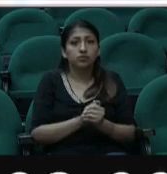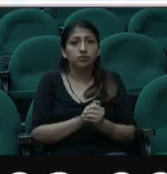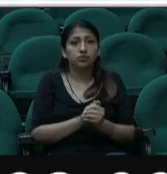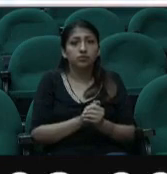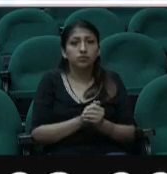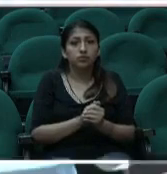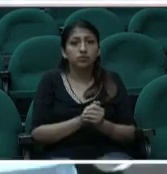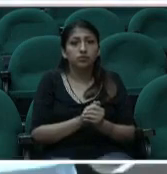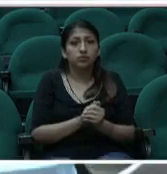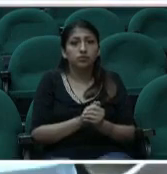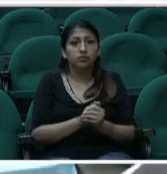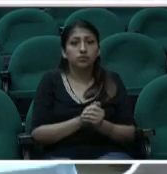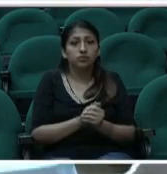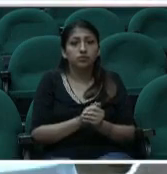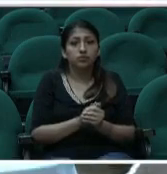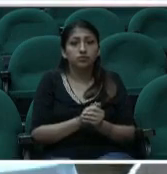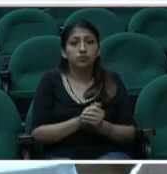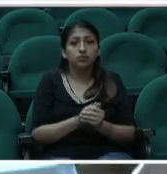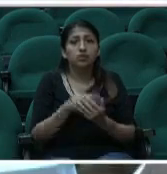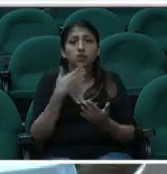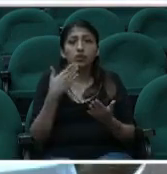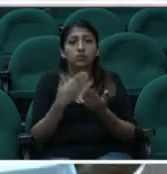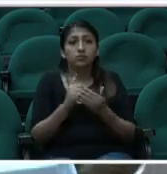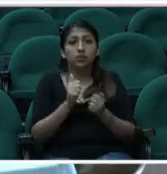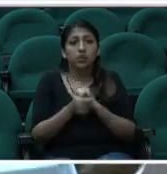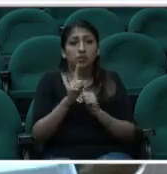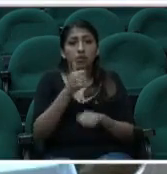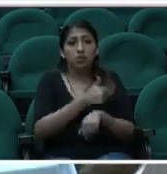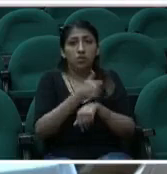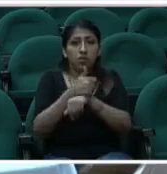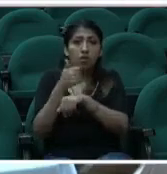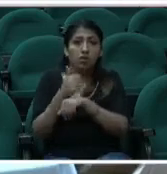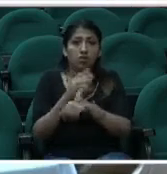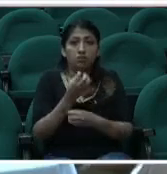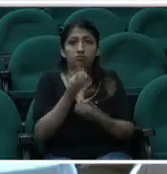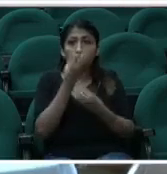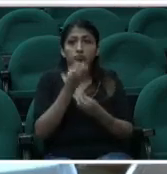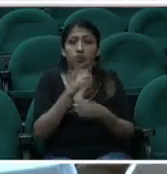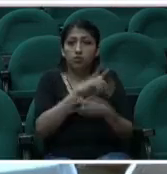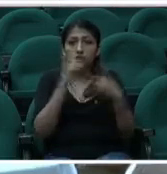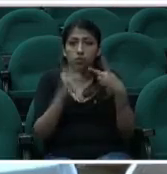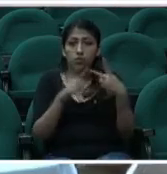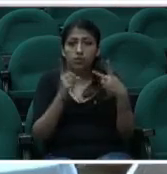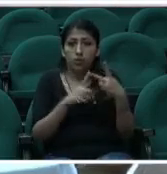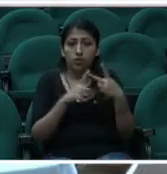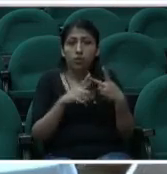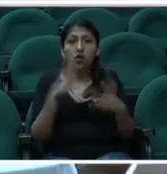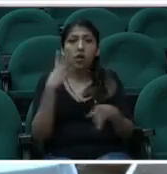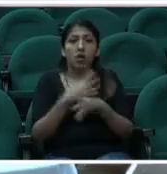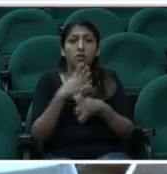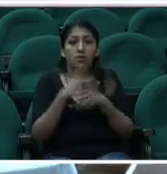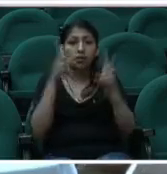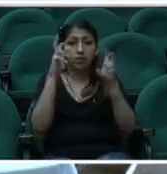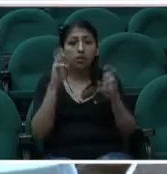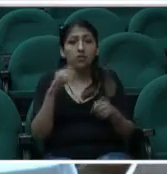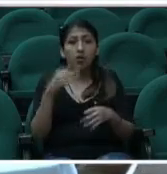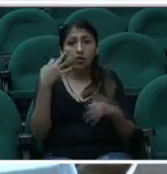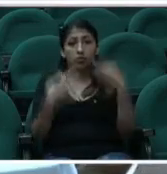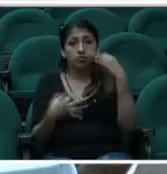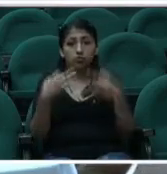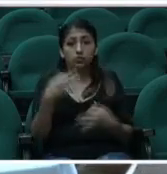cada uno de los candidatos por su exposición en esta segunda parte en donde hemos hablado sobre justicia